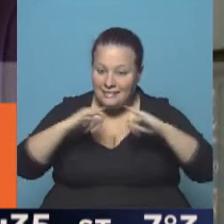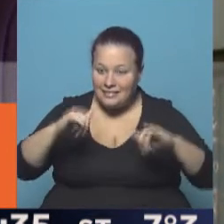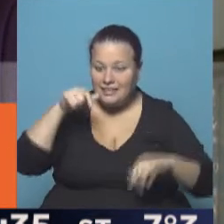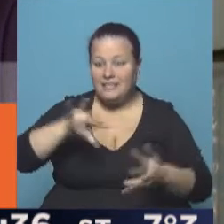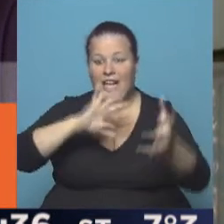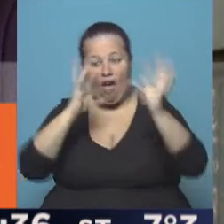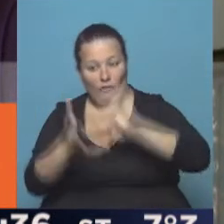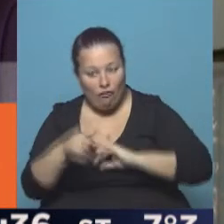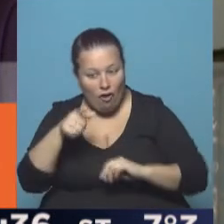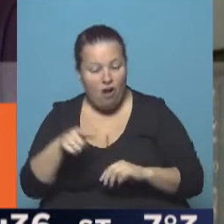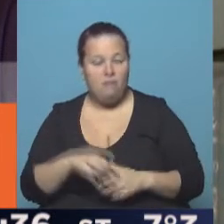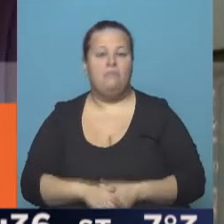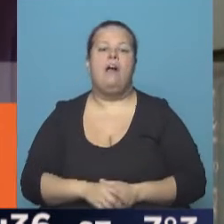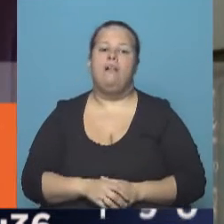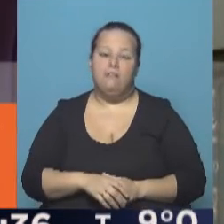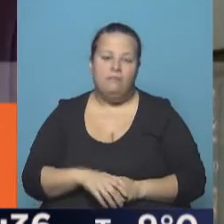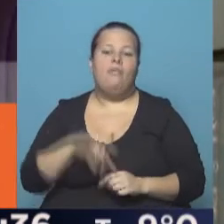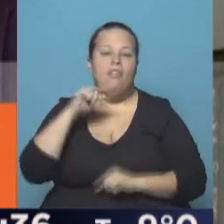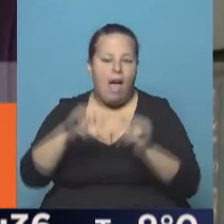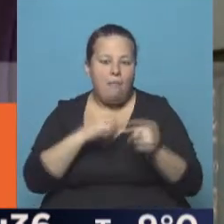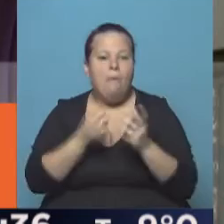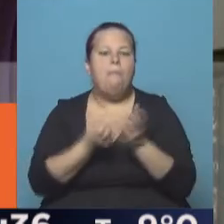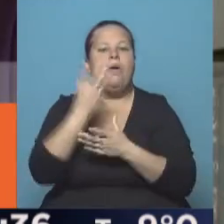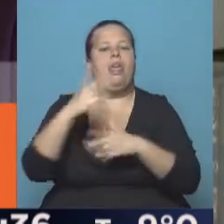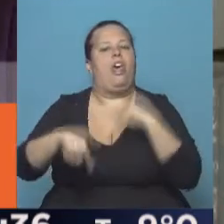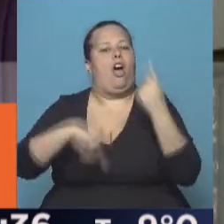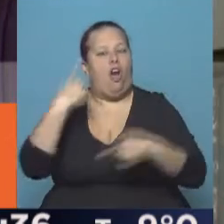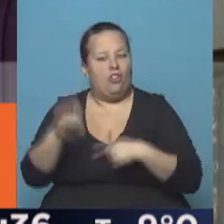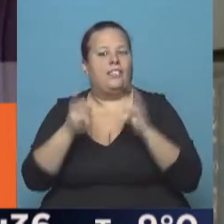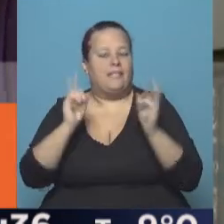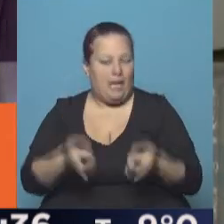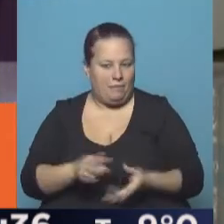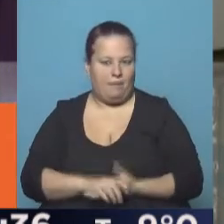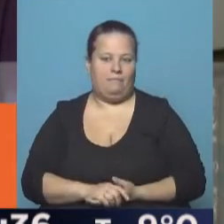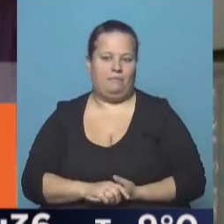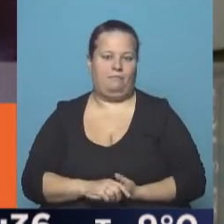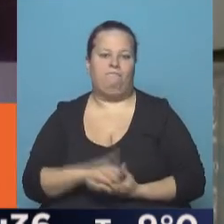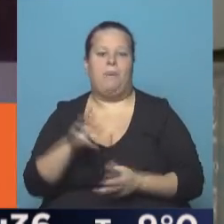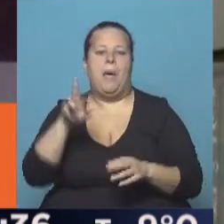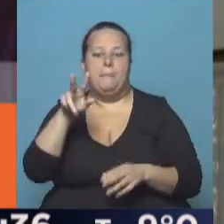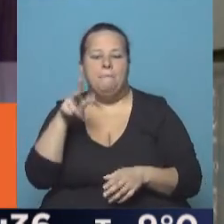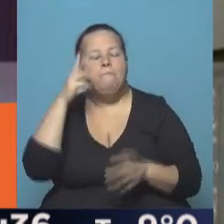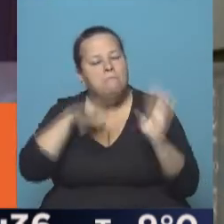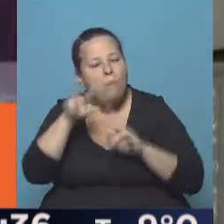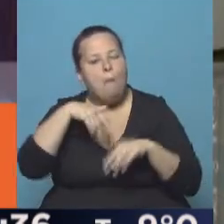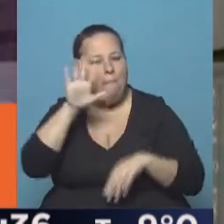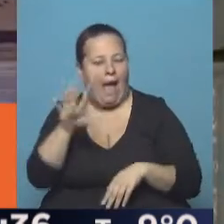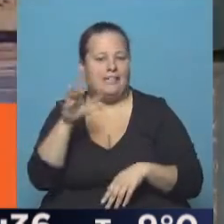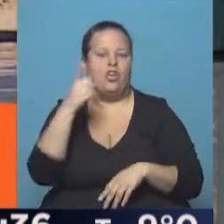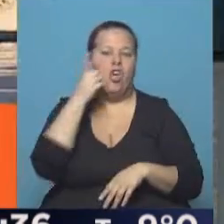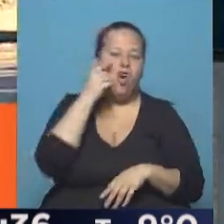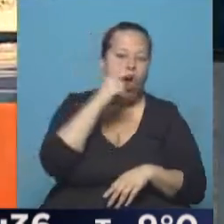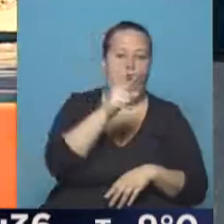esta posibilidad, empiezan a surgir más también, a emparejarse más entre los